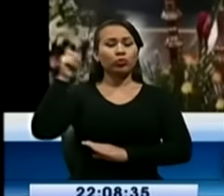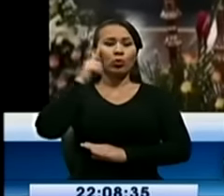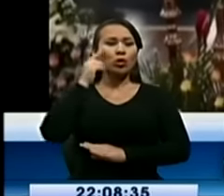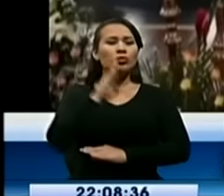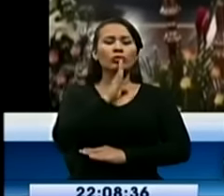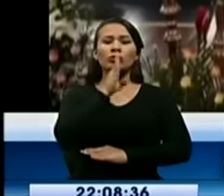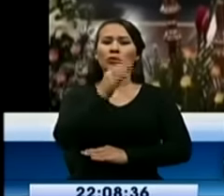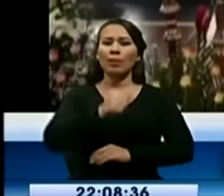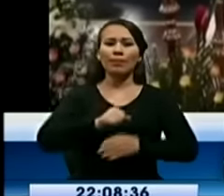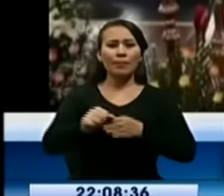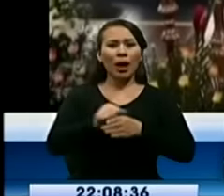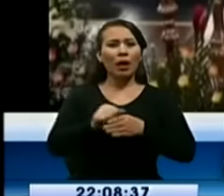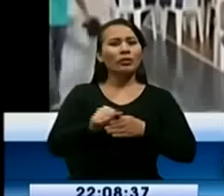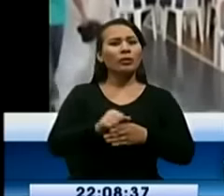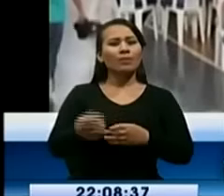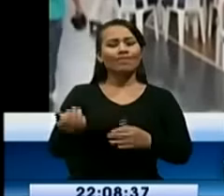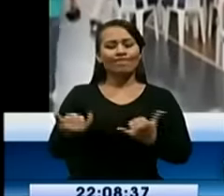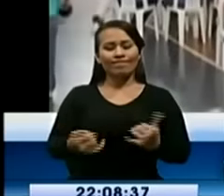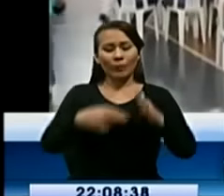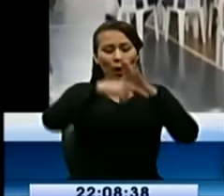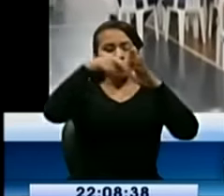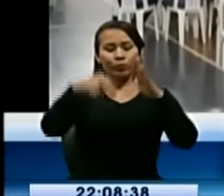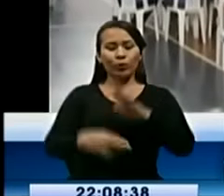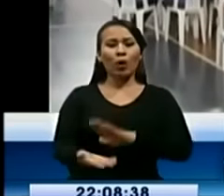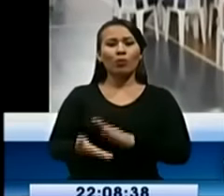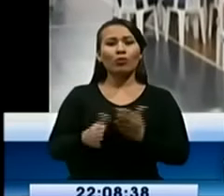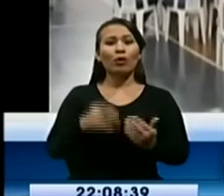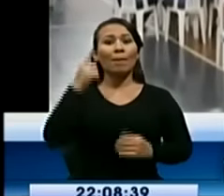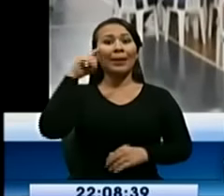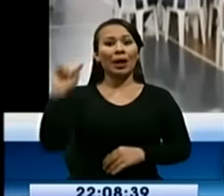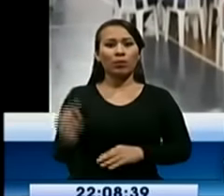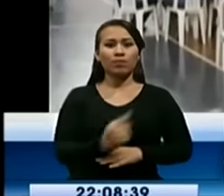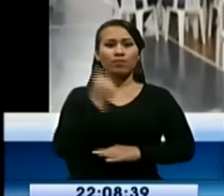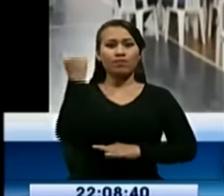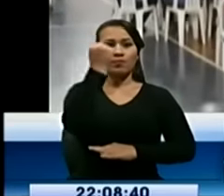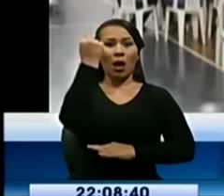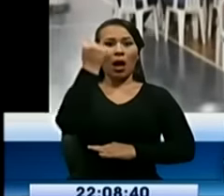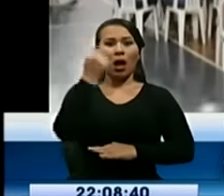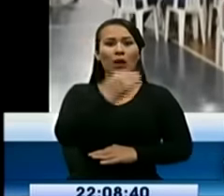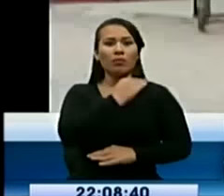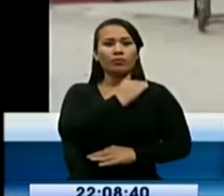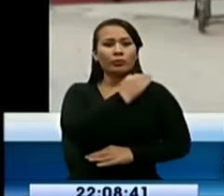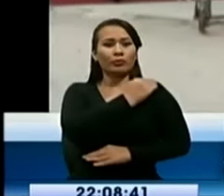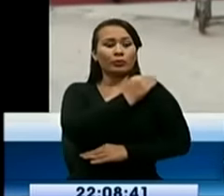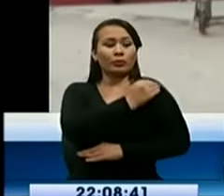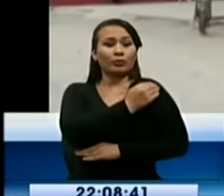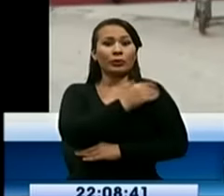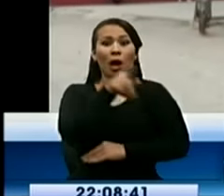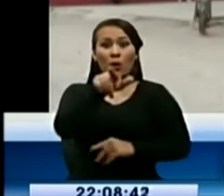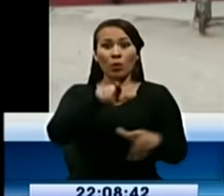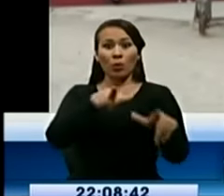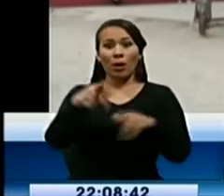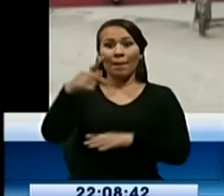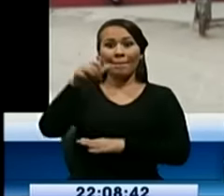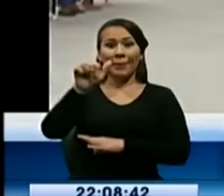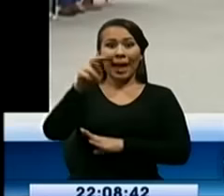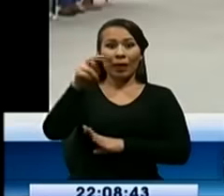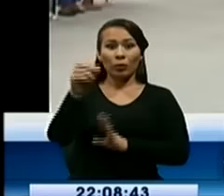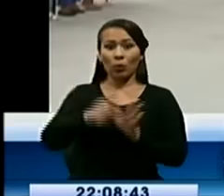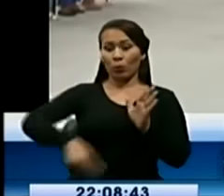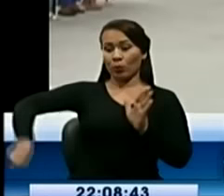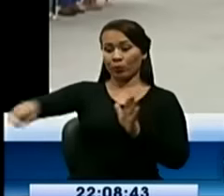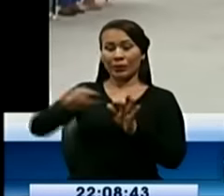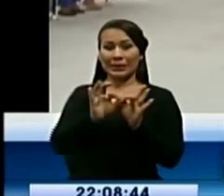El ejercicio que le cobró la vida era el último para ascender un grado más en su carrera militar. La parroquia Pano, Cantón Tena. A eso